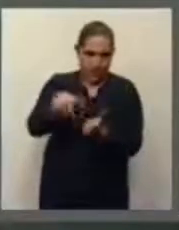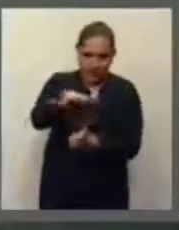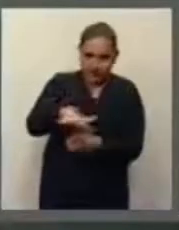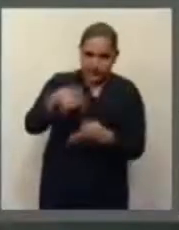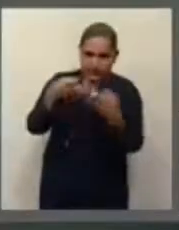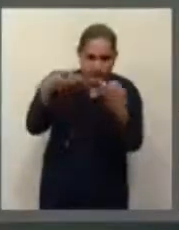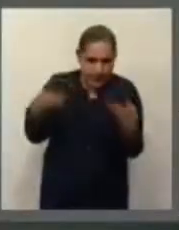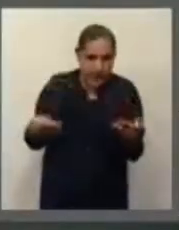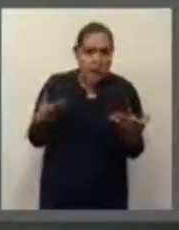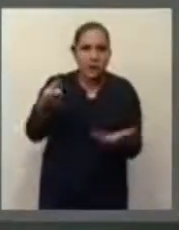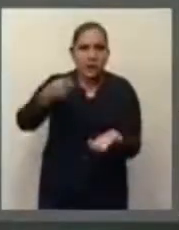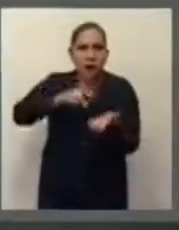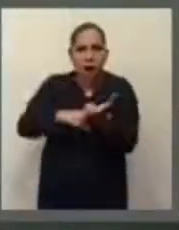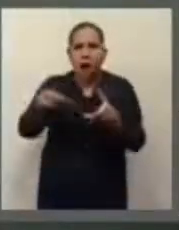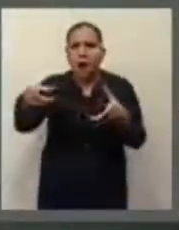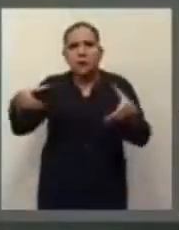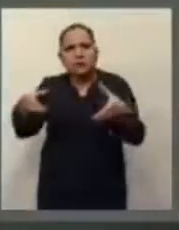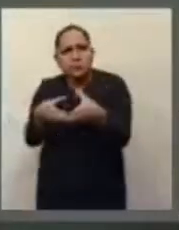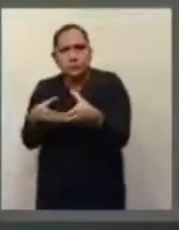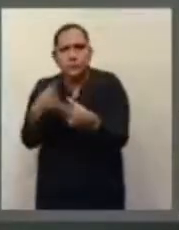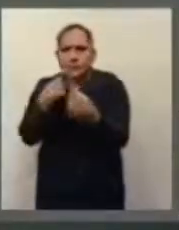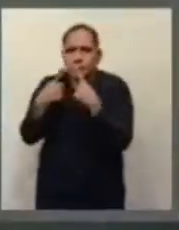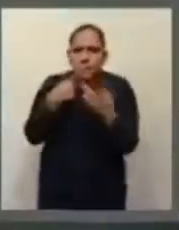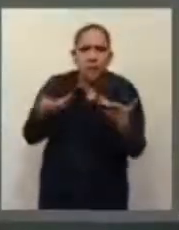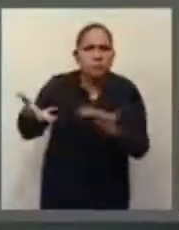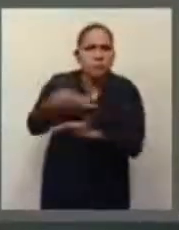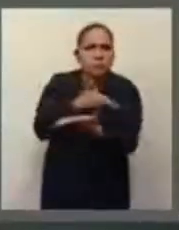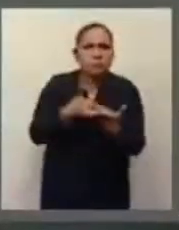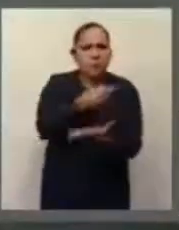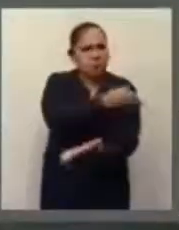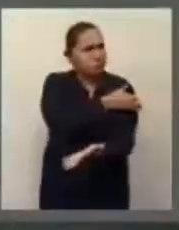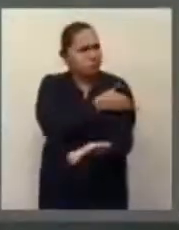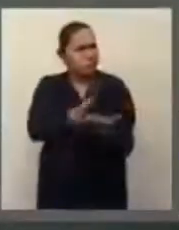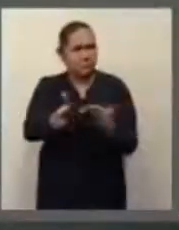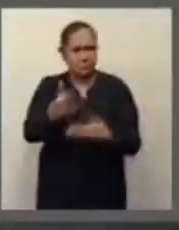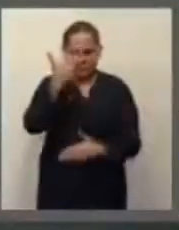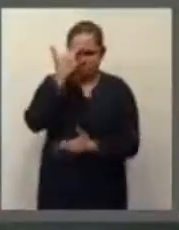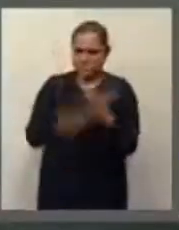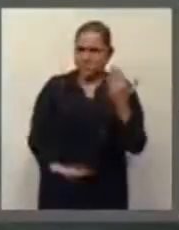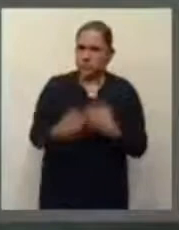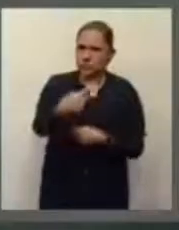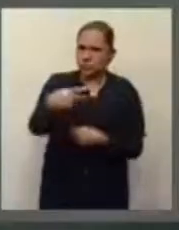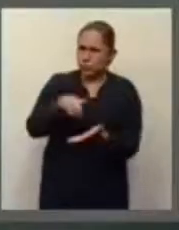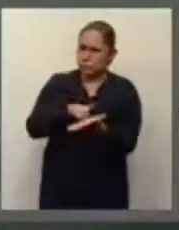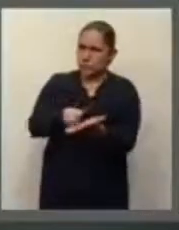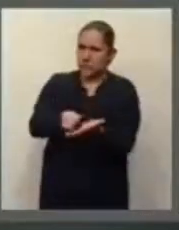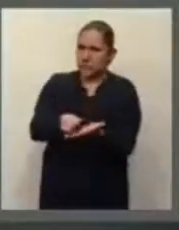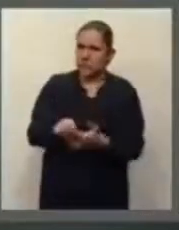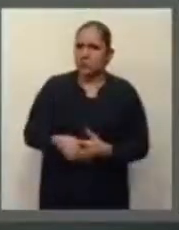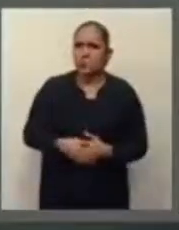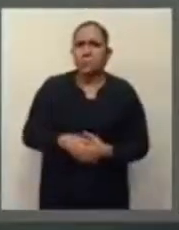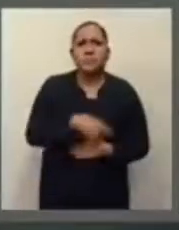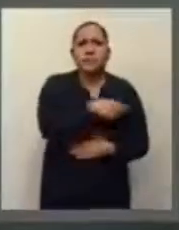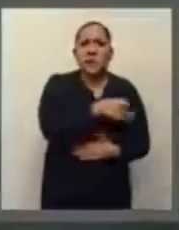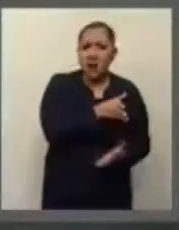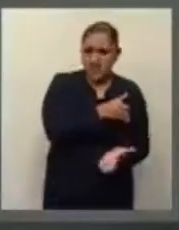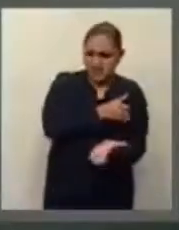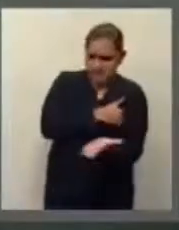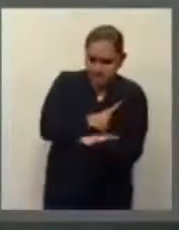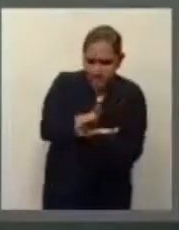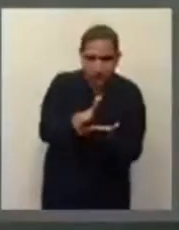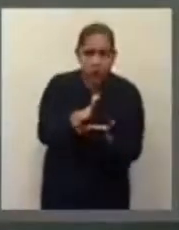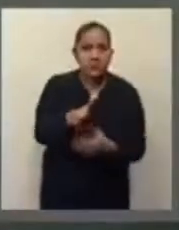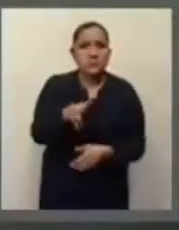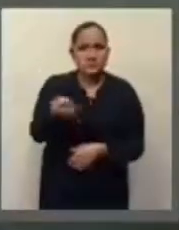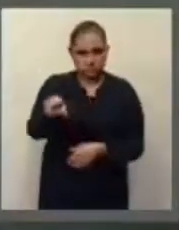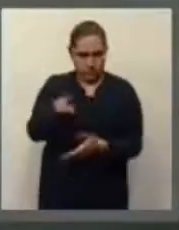derechos de autodeterminación de los ejidatarios. Por si fuera poco, este acto, además de violentar los derechos de los